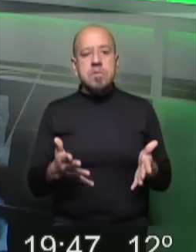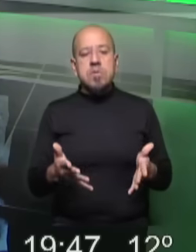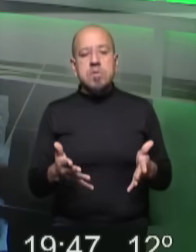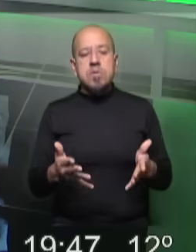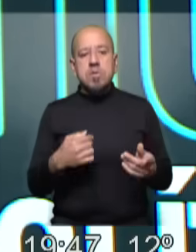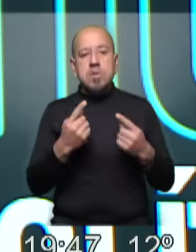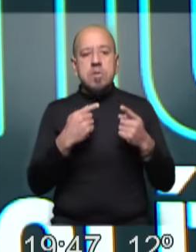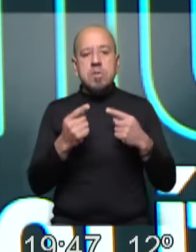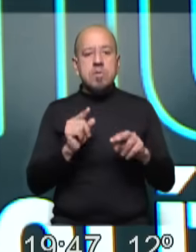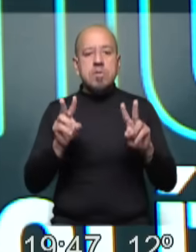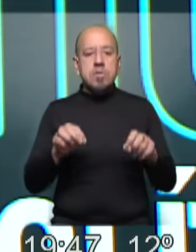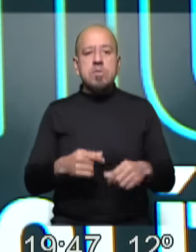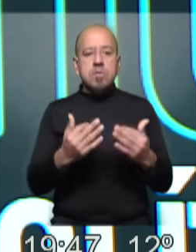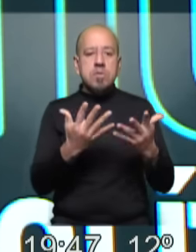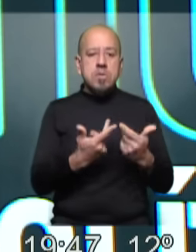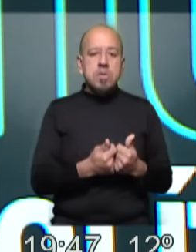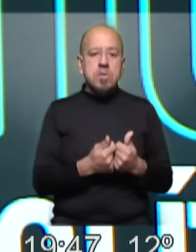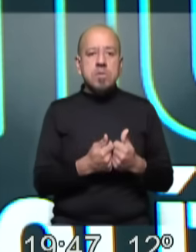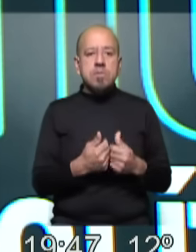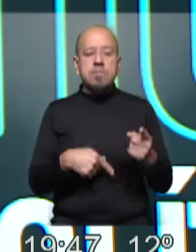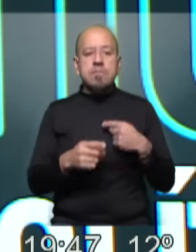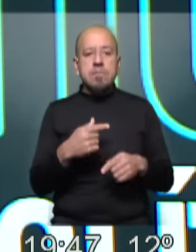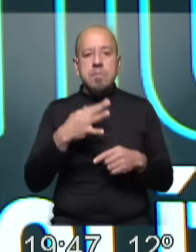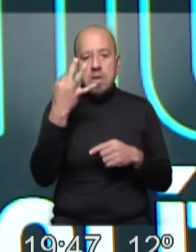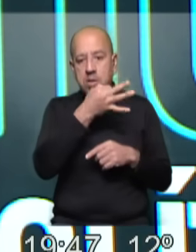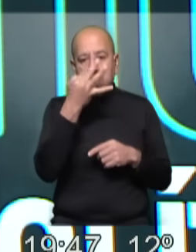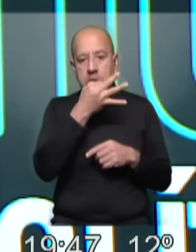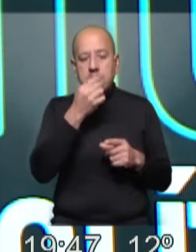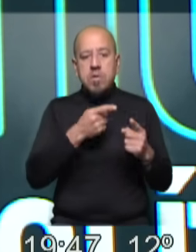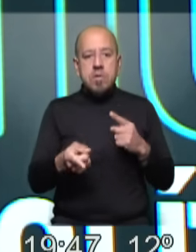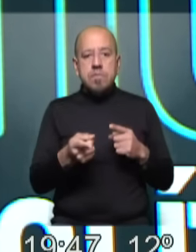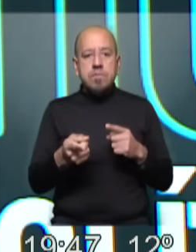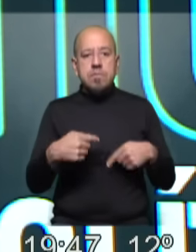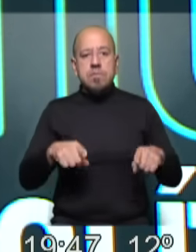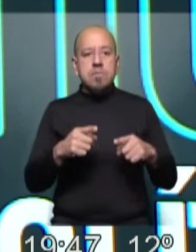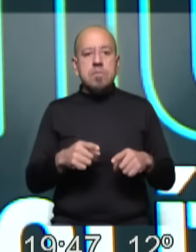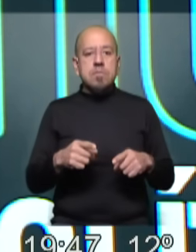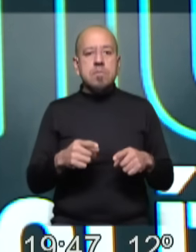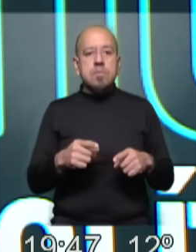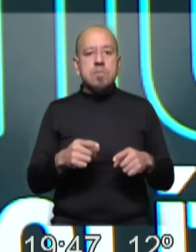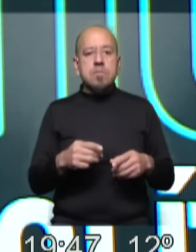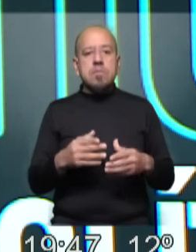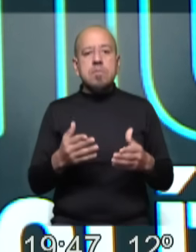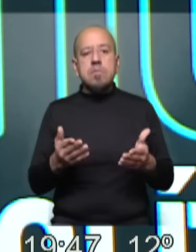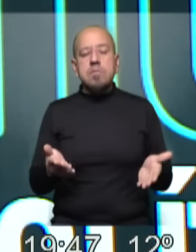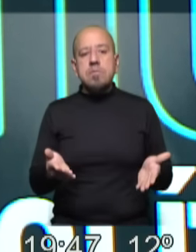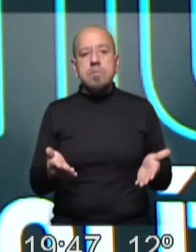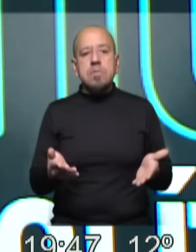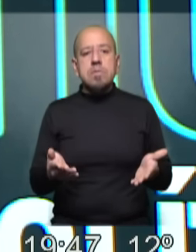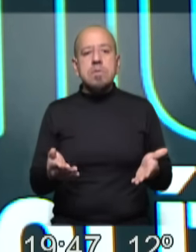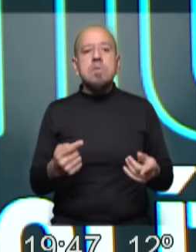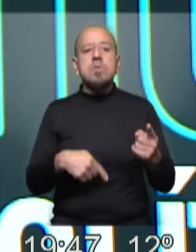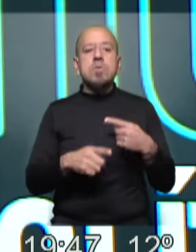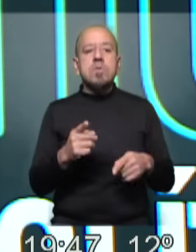momentos el tema crimen organizado el tema de eh drogas hasta dónde está llegando hoy en día eh por lo por lo tanto digo